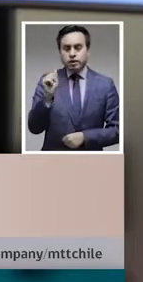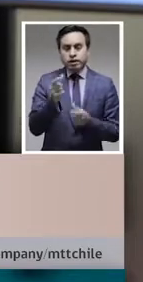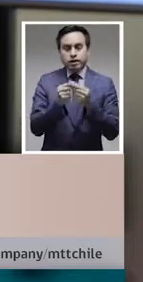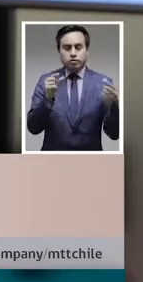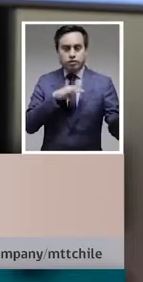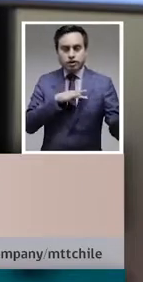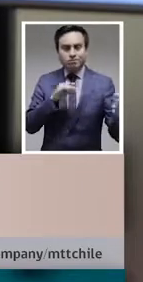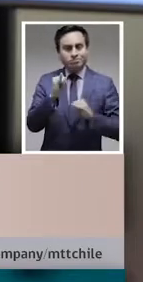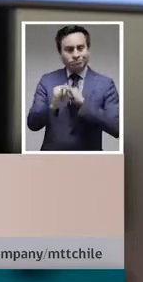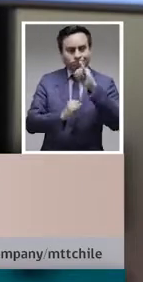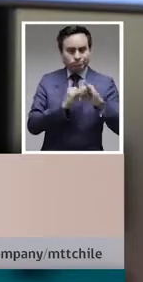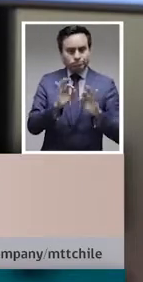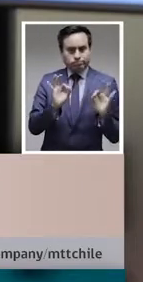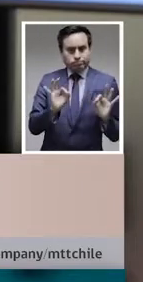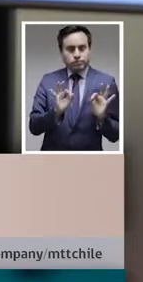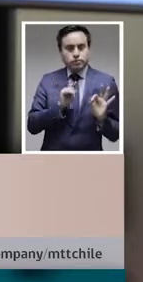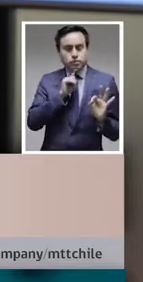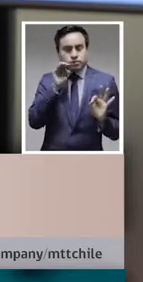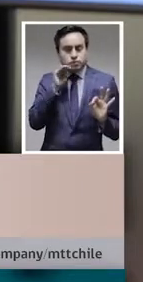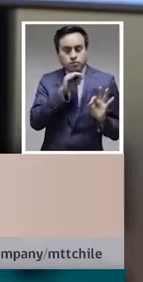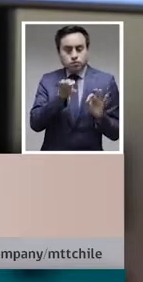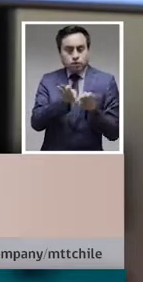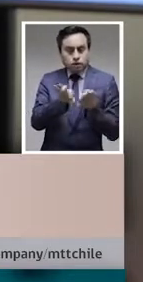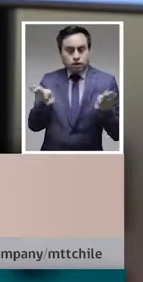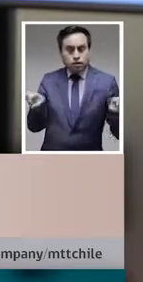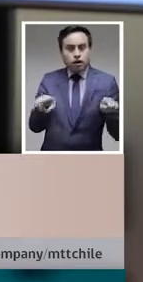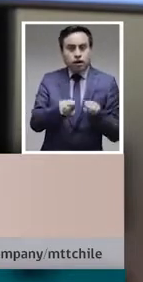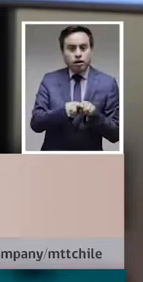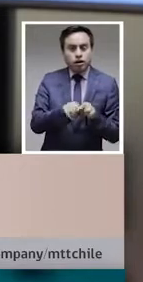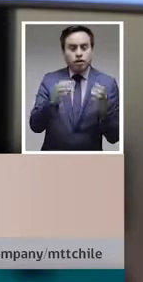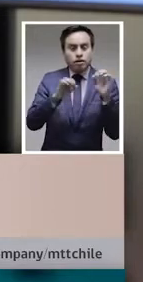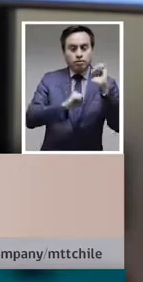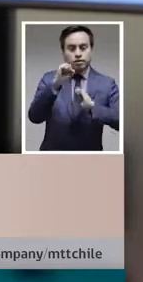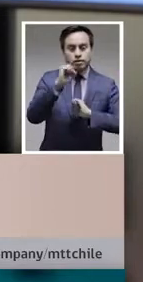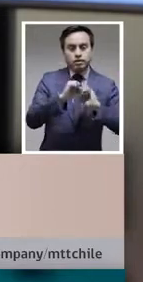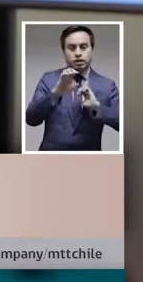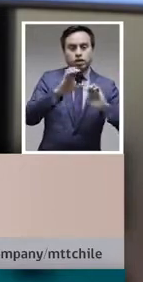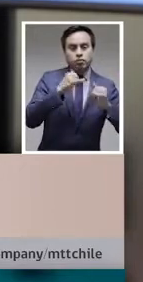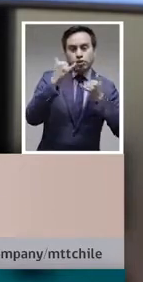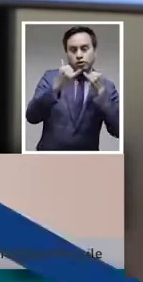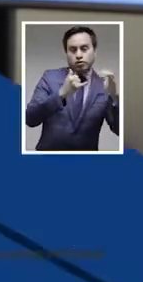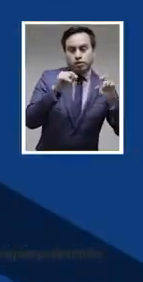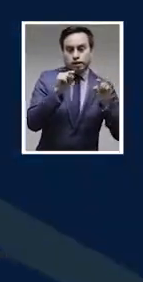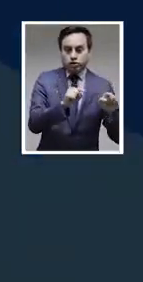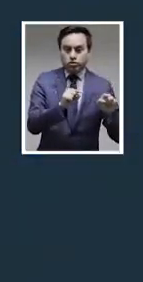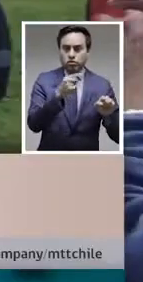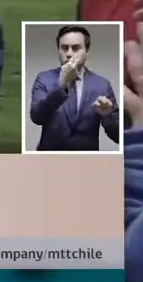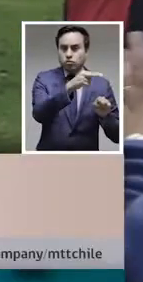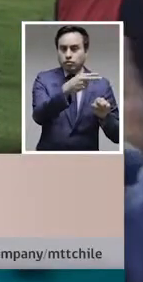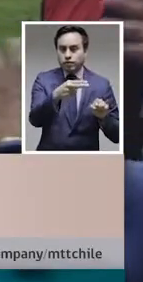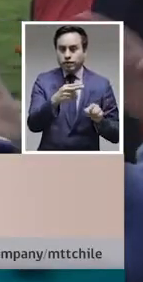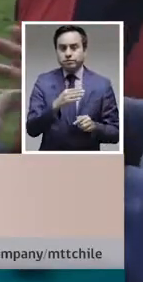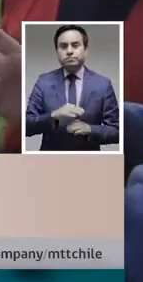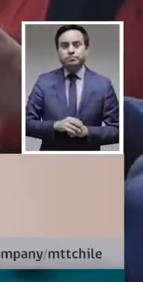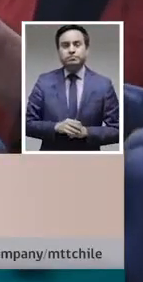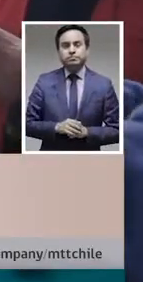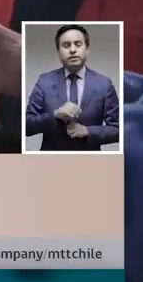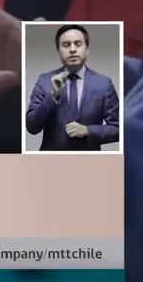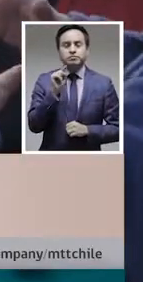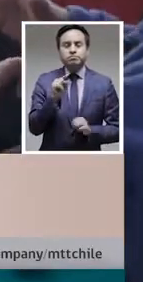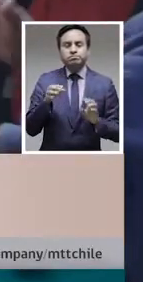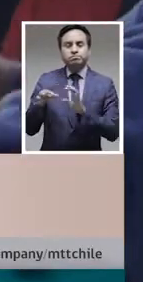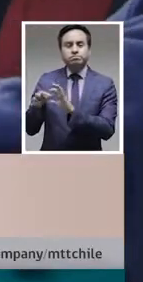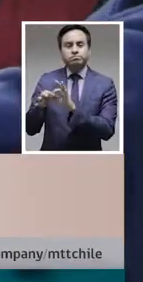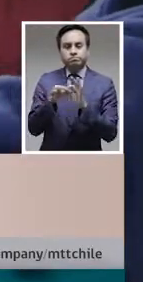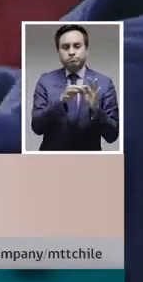la fibra óptica estaba desplegada por las empresas de telecomunicaciones y era propiedad de cada una de ellas. Y por esa